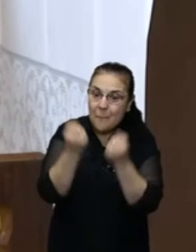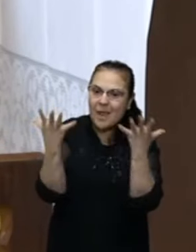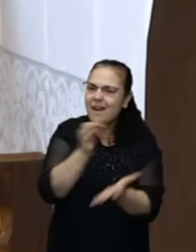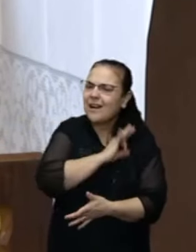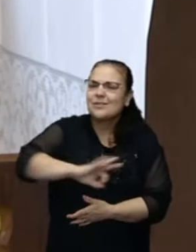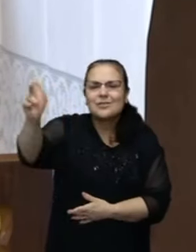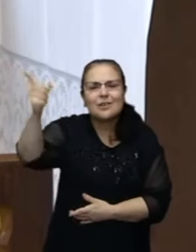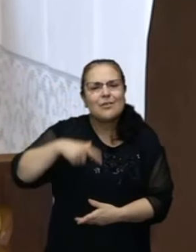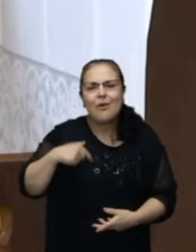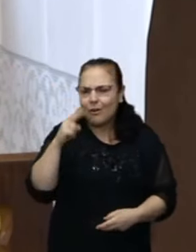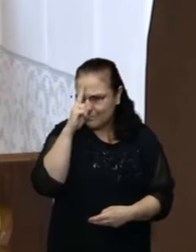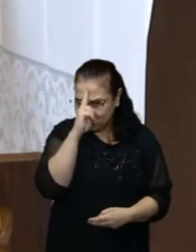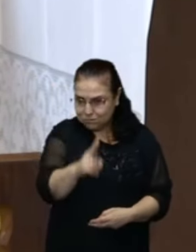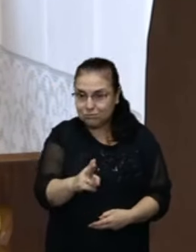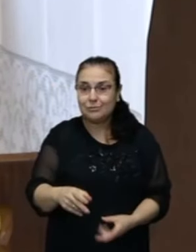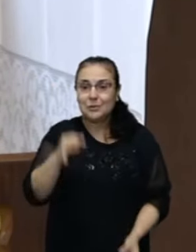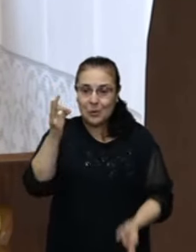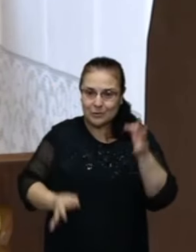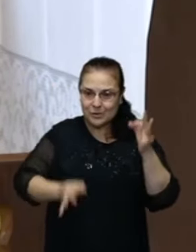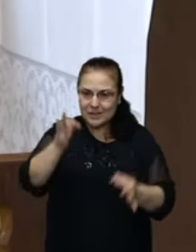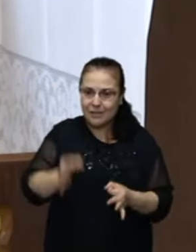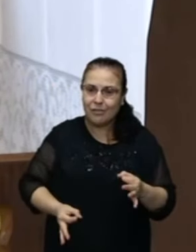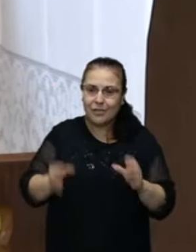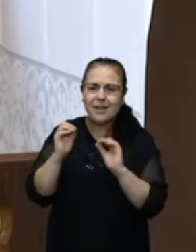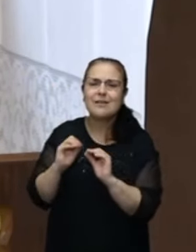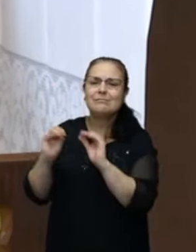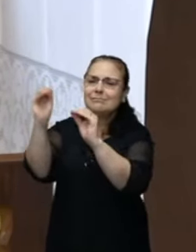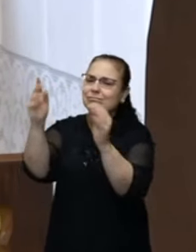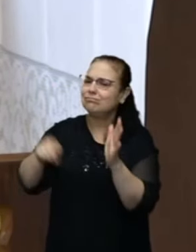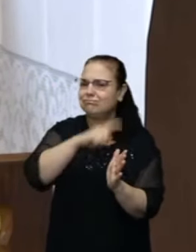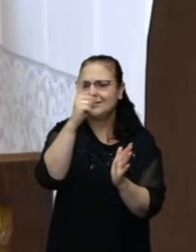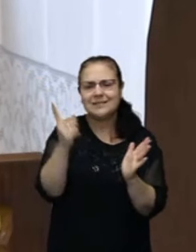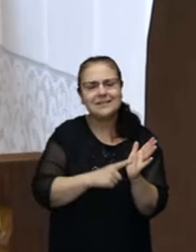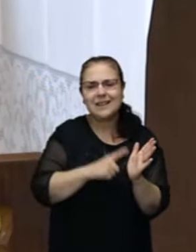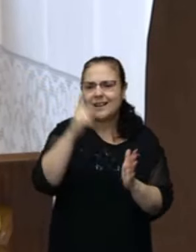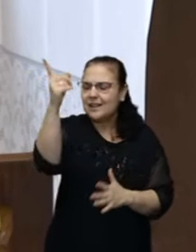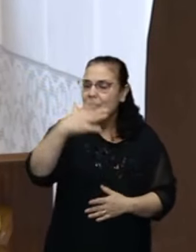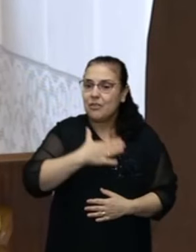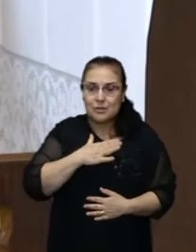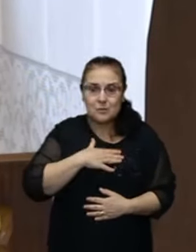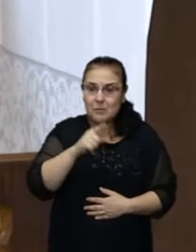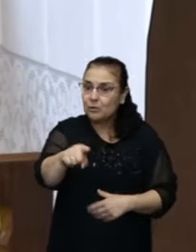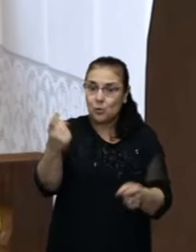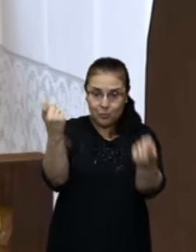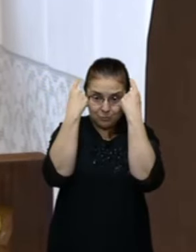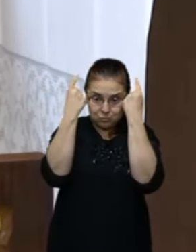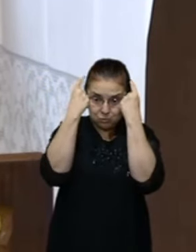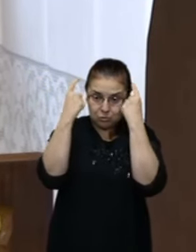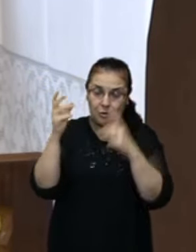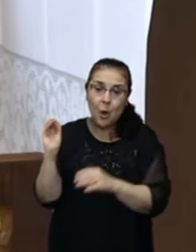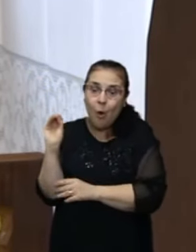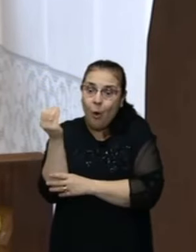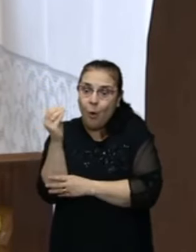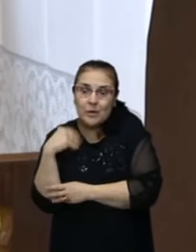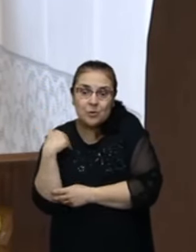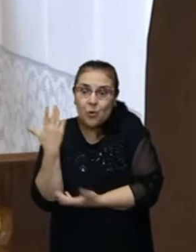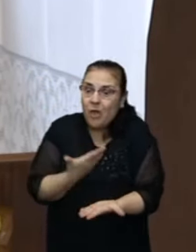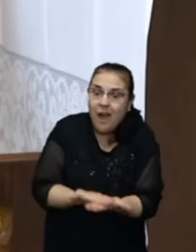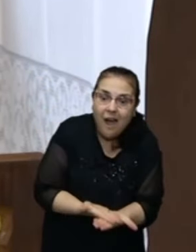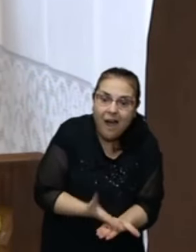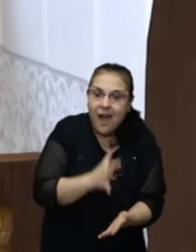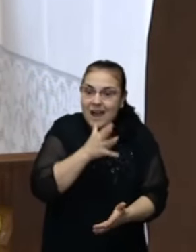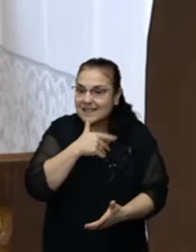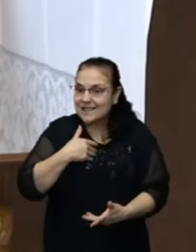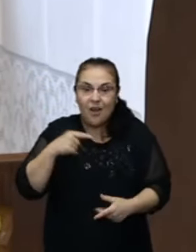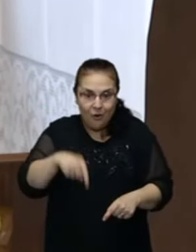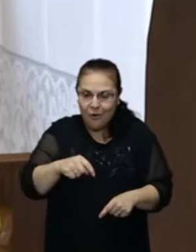tu justicia, tuya entera. Dios mío, me instruiste desde mi juventud y hasta hoy relato